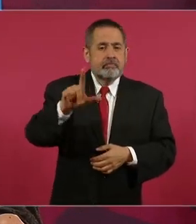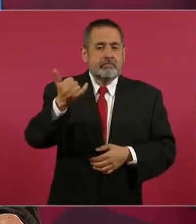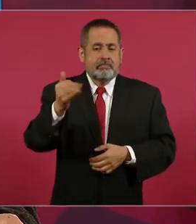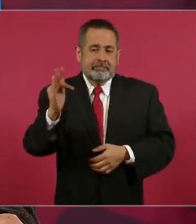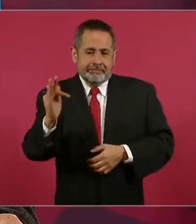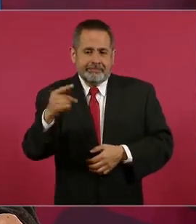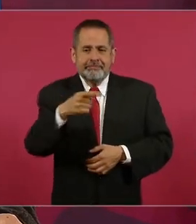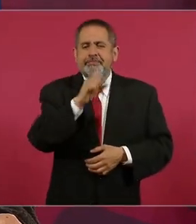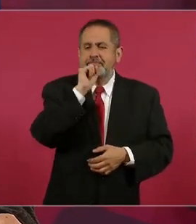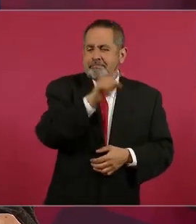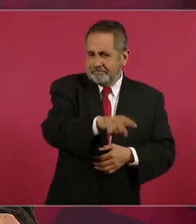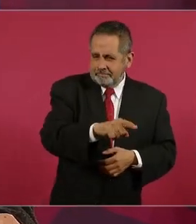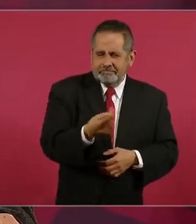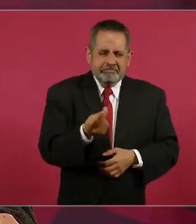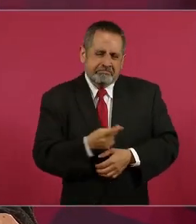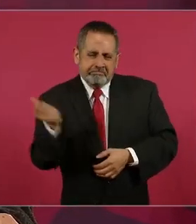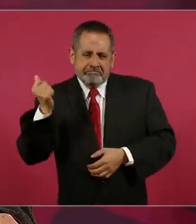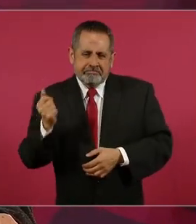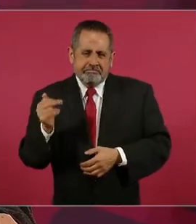eléctrica.